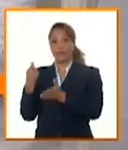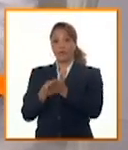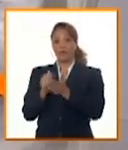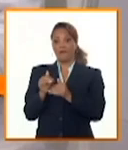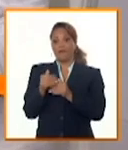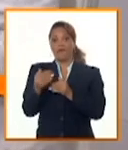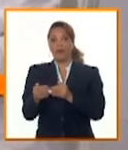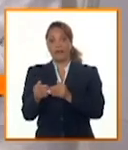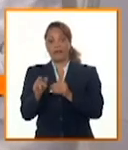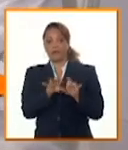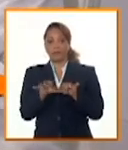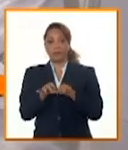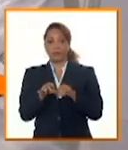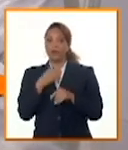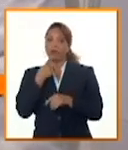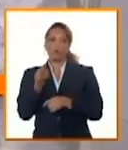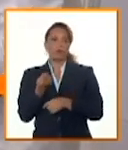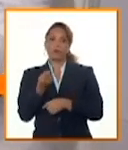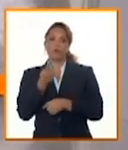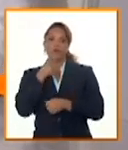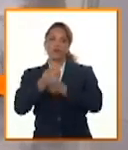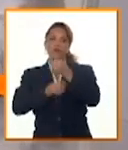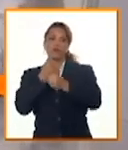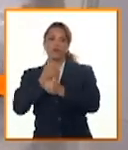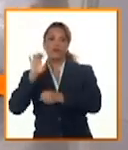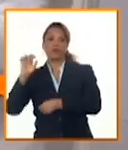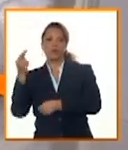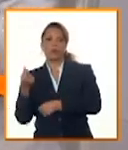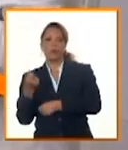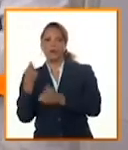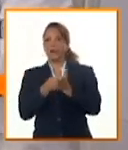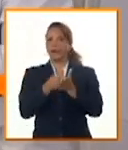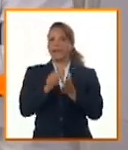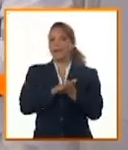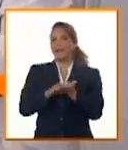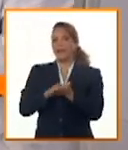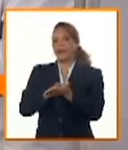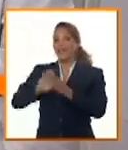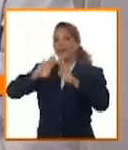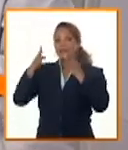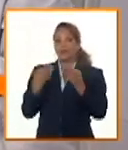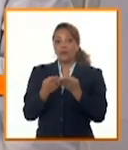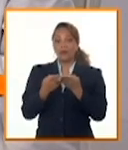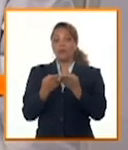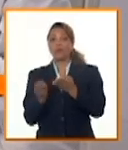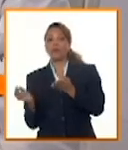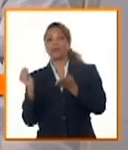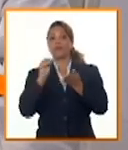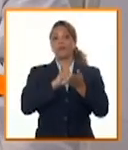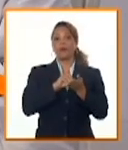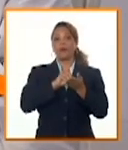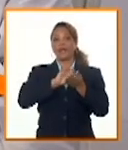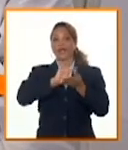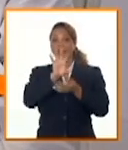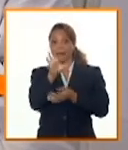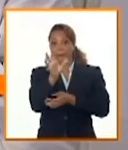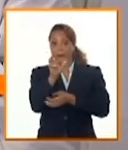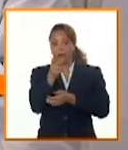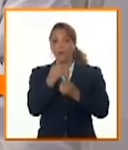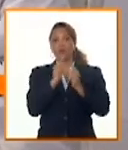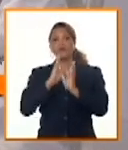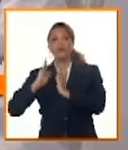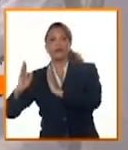del sistema no sirve para la economía todo el efectivo que se va encarece que está en el banco una parte de él